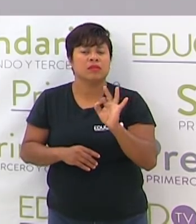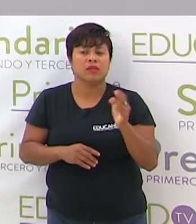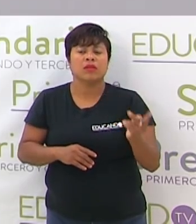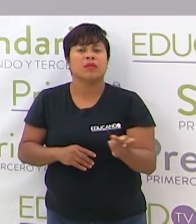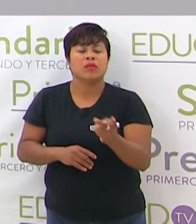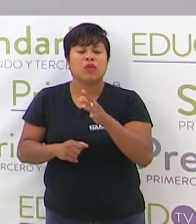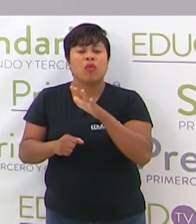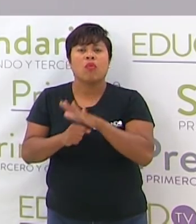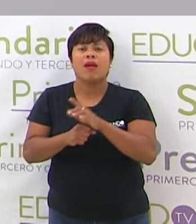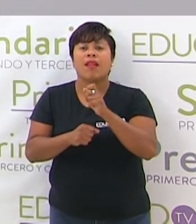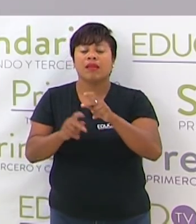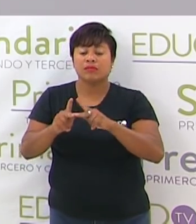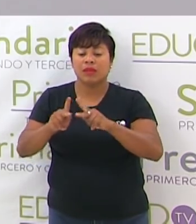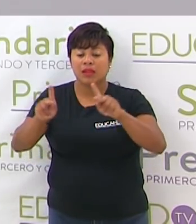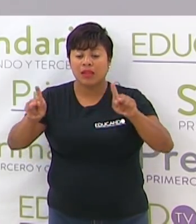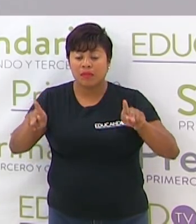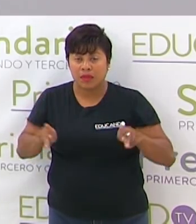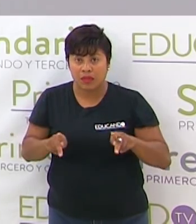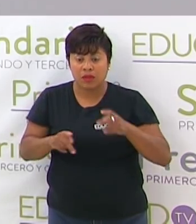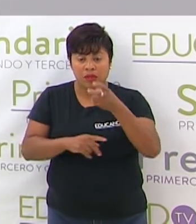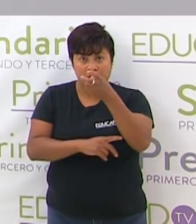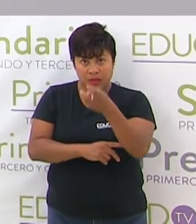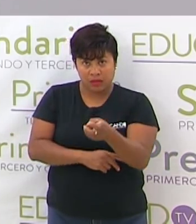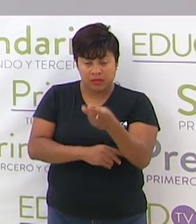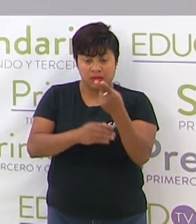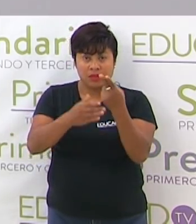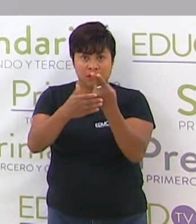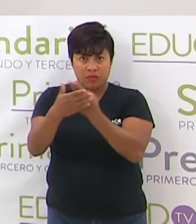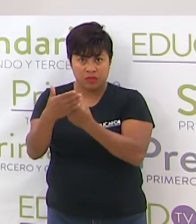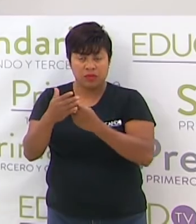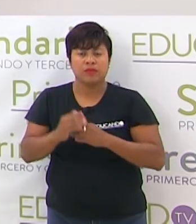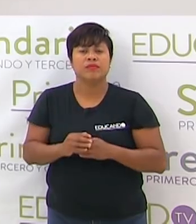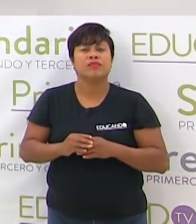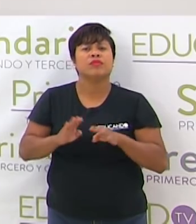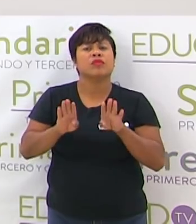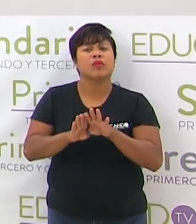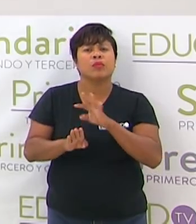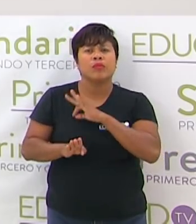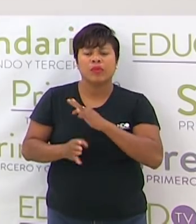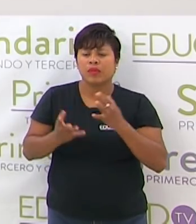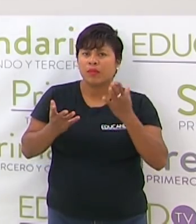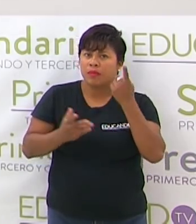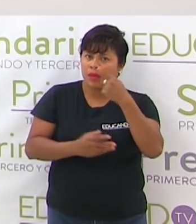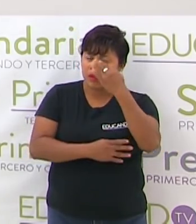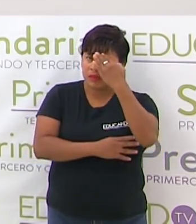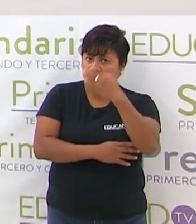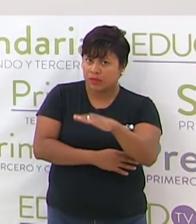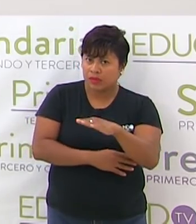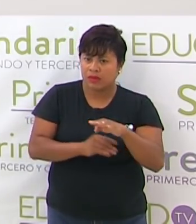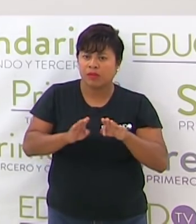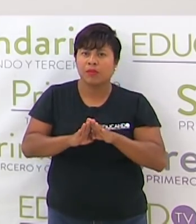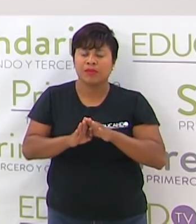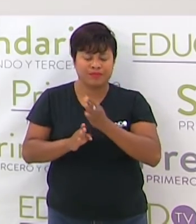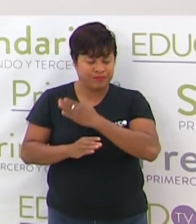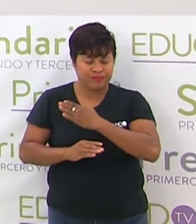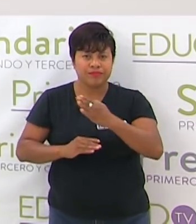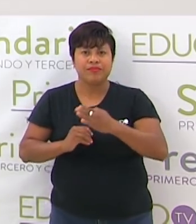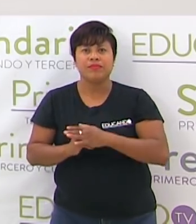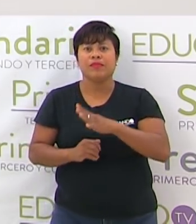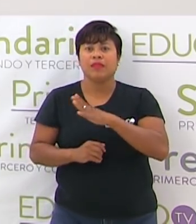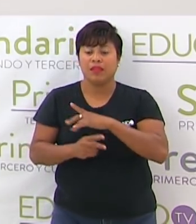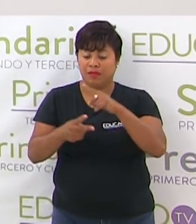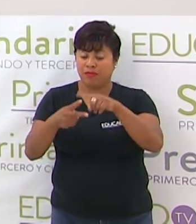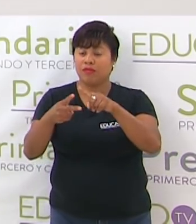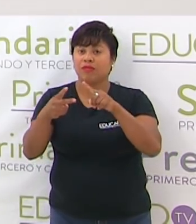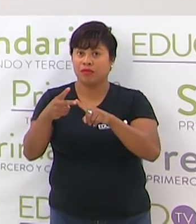preguntaran, ¿cuál es el perímetro de esta figura? ¿Cómo le harías para saberlo? Bueno,